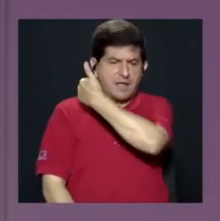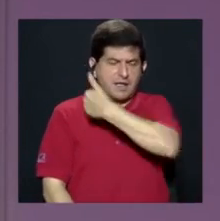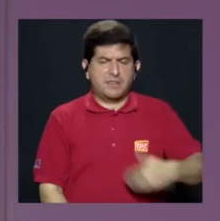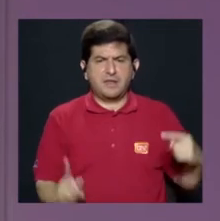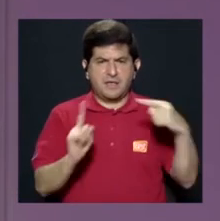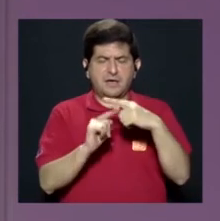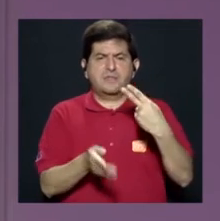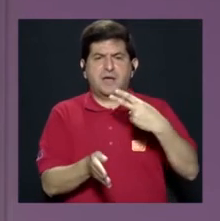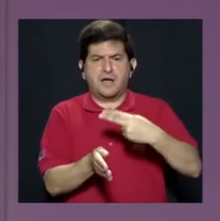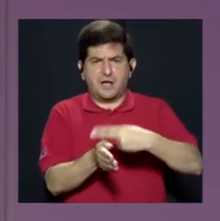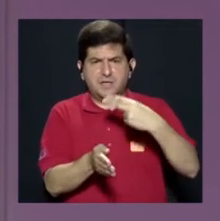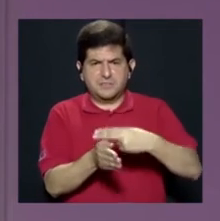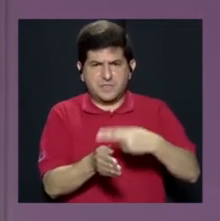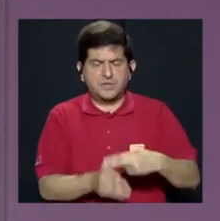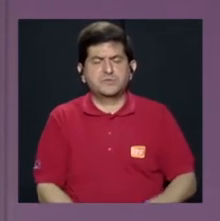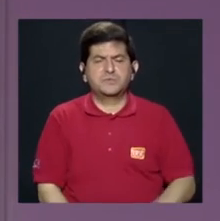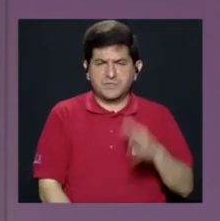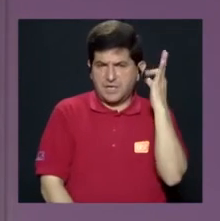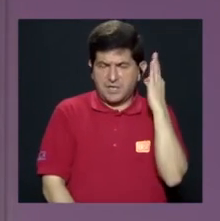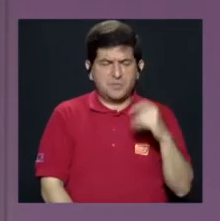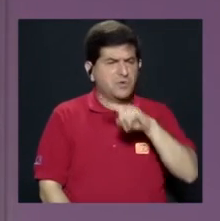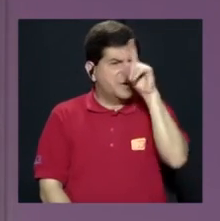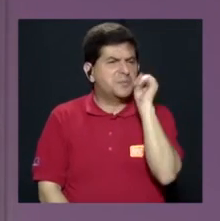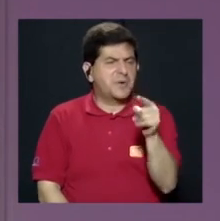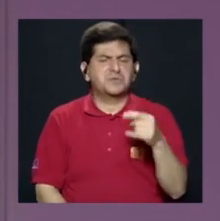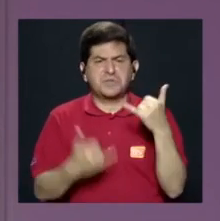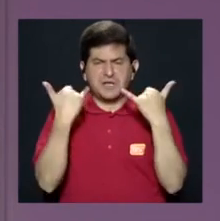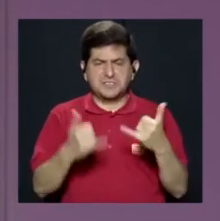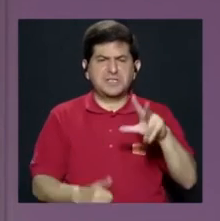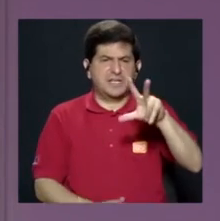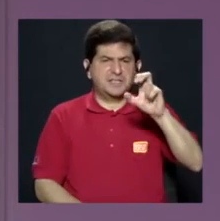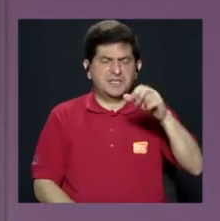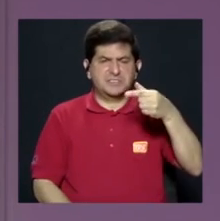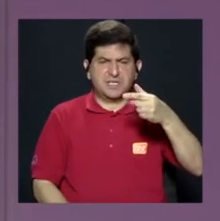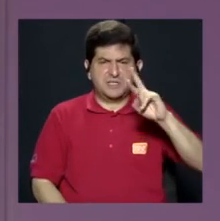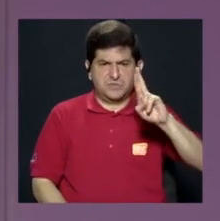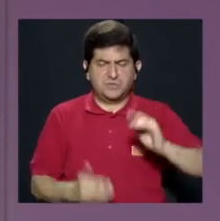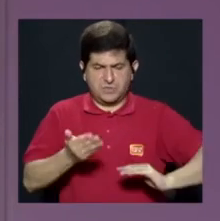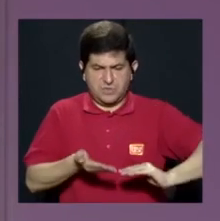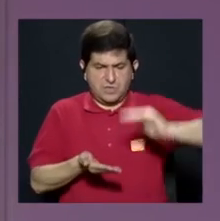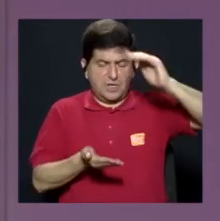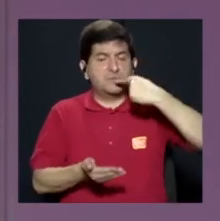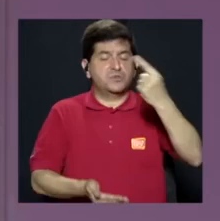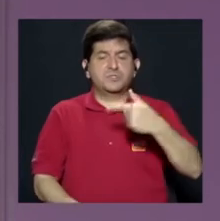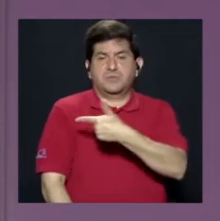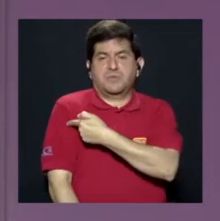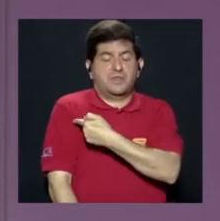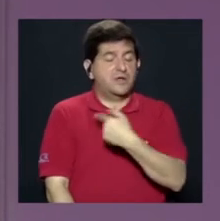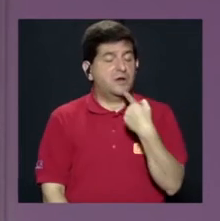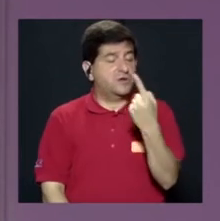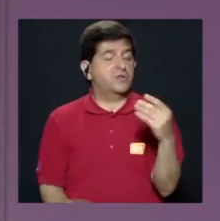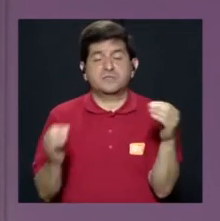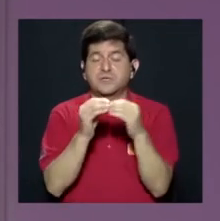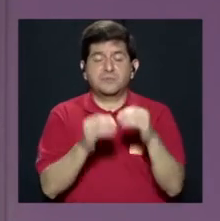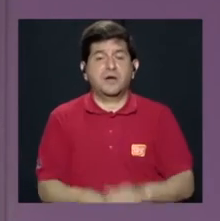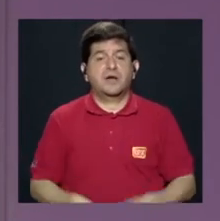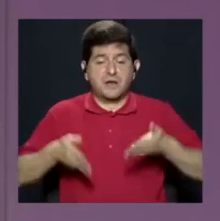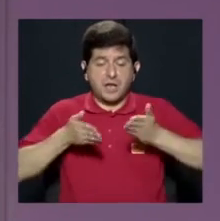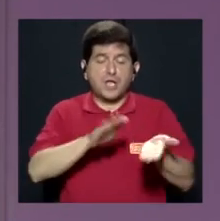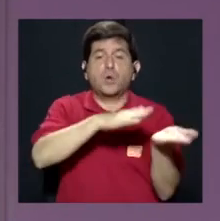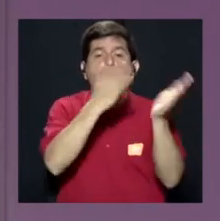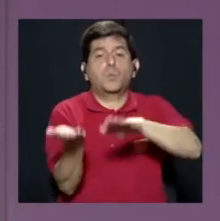CARIT, a preguntar cómo había amanecido mi bebé. Ya había aumentado como 300 gramos. Y la enfermera me dijo, no le puedo decir más, corre, su hijo se está